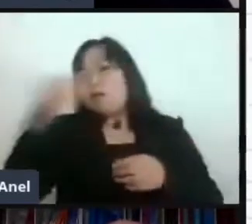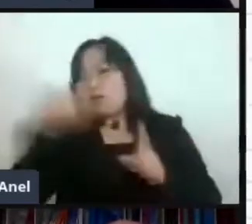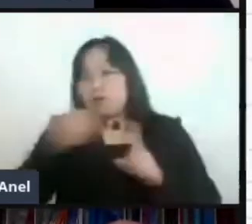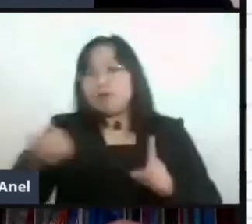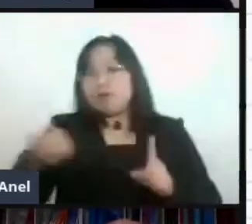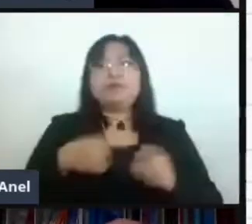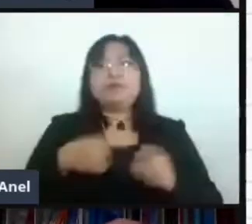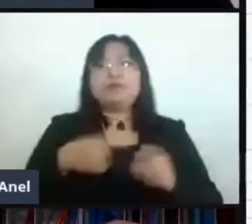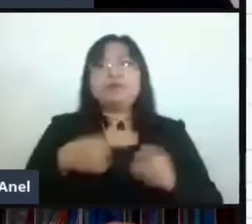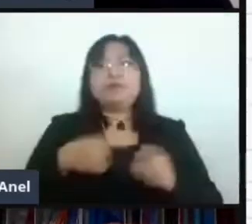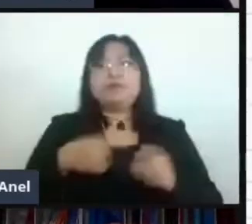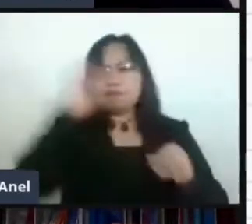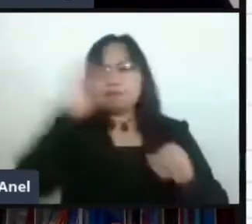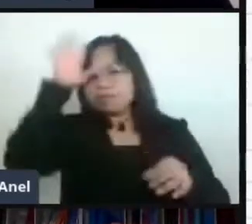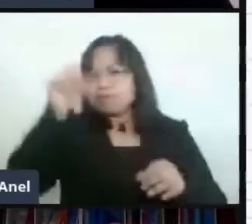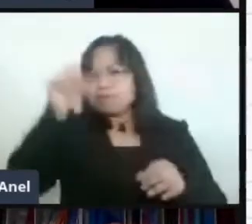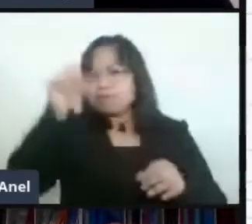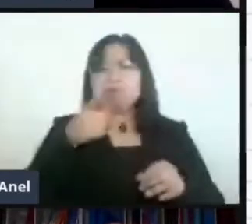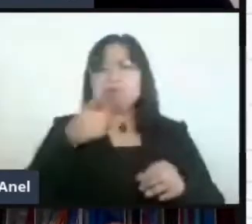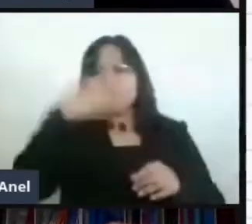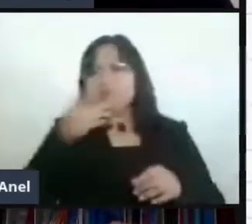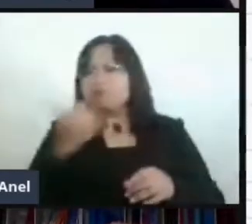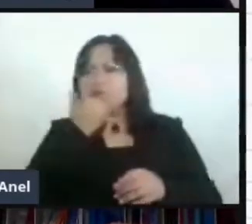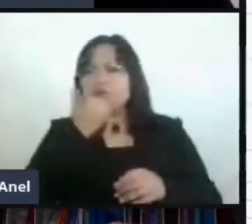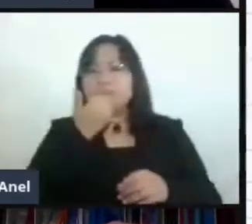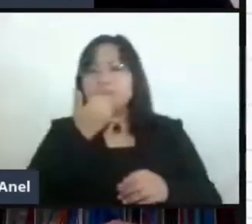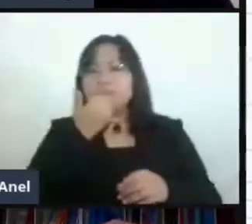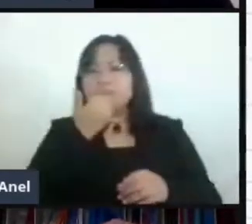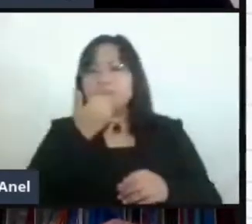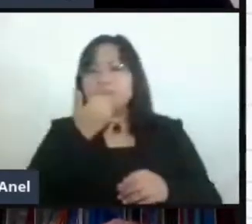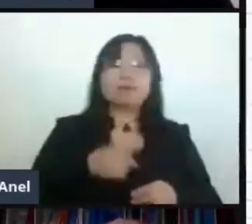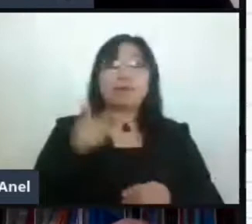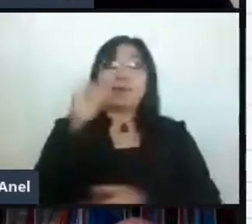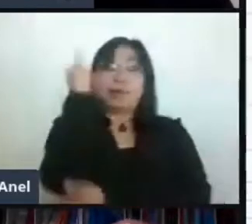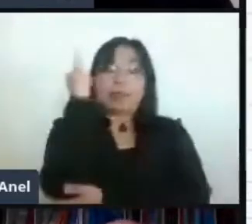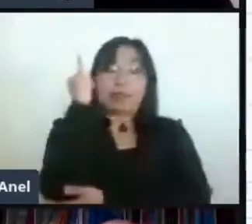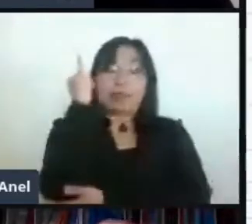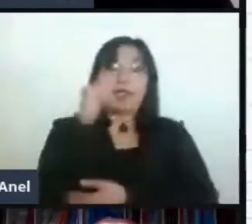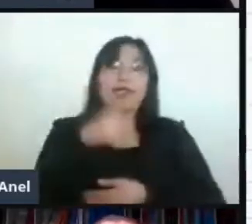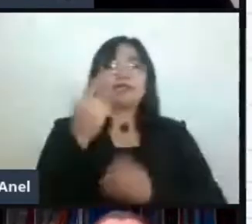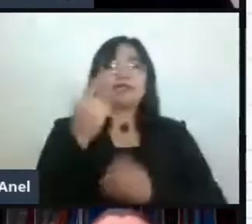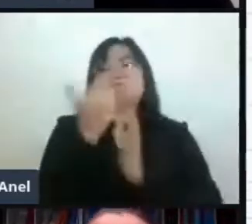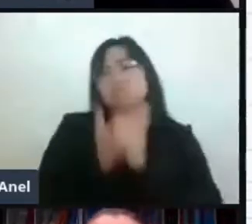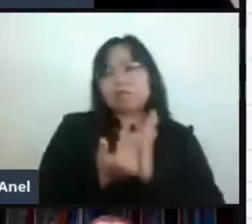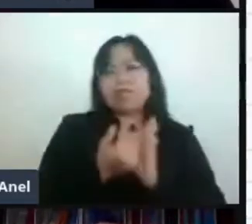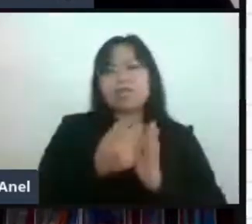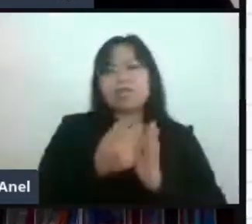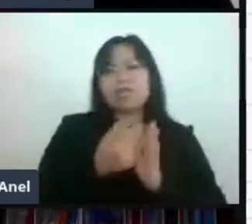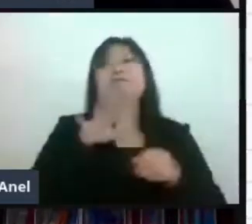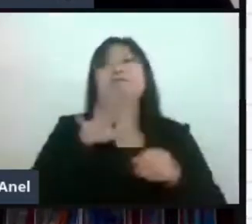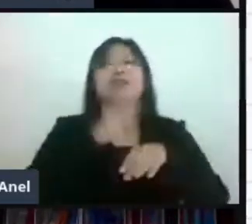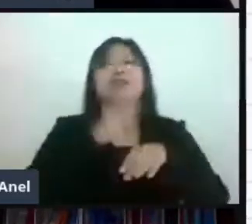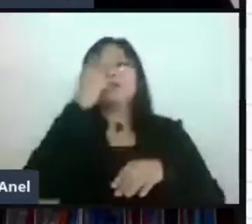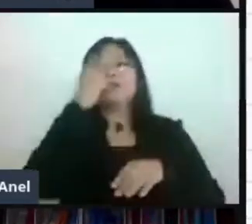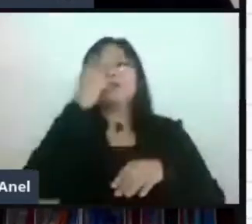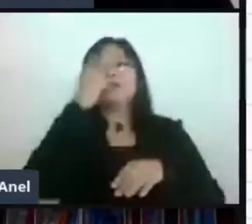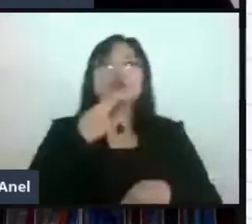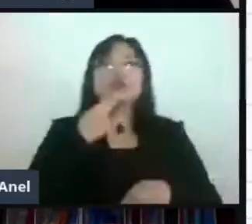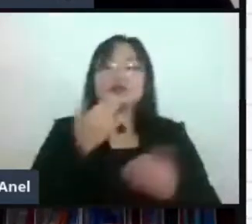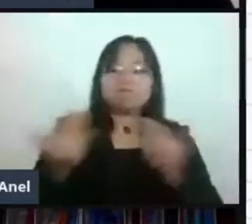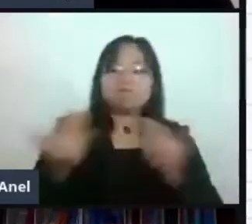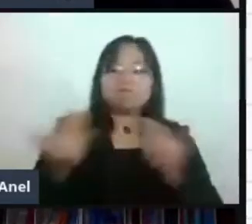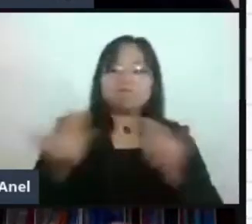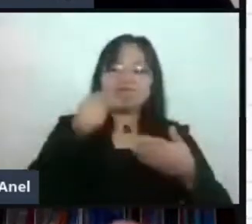abstracción y el orden estable. En preescolar suelen ser normalmente listas de cotejo o